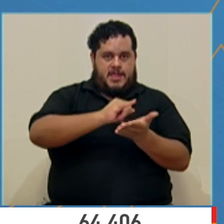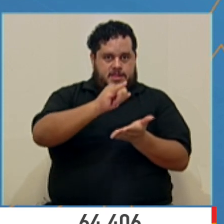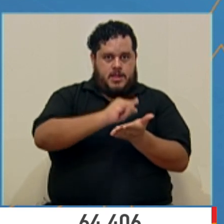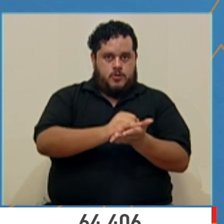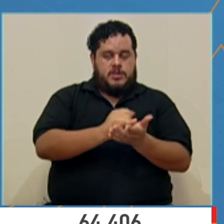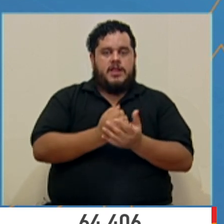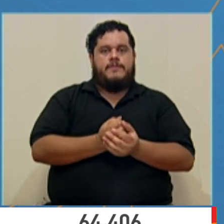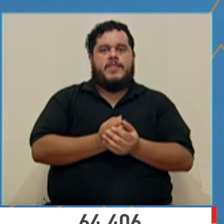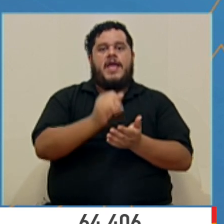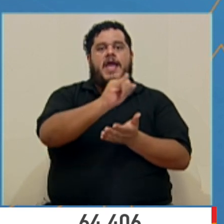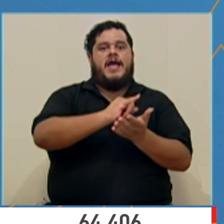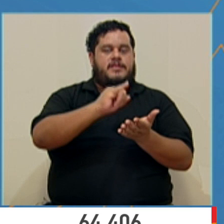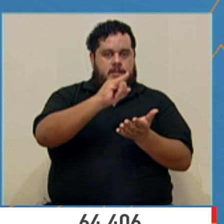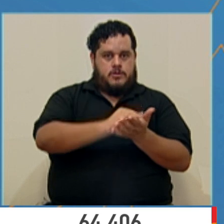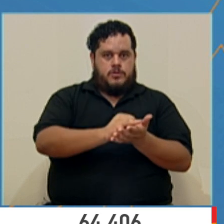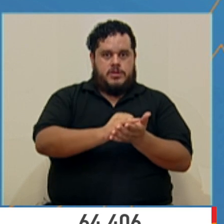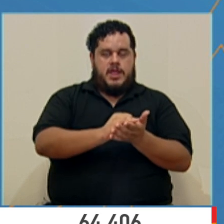José,